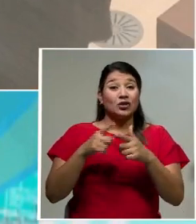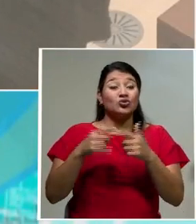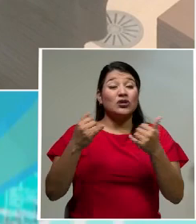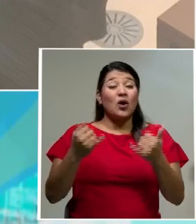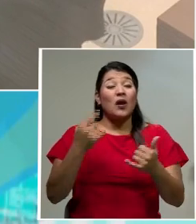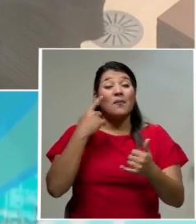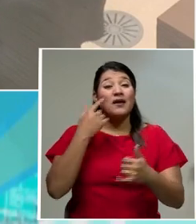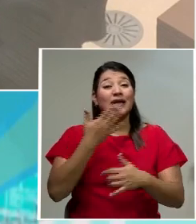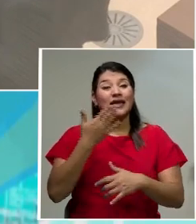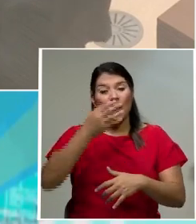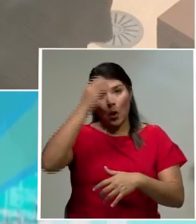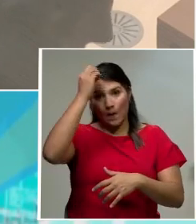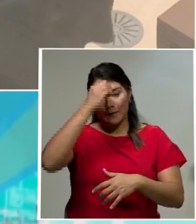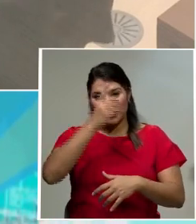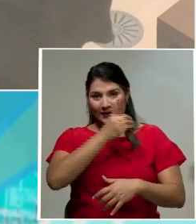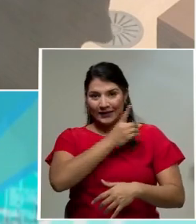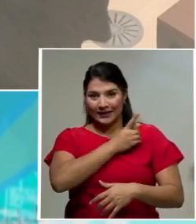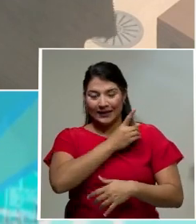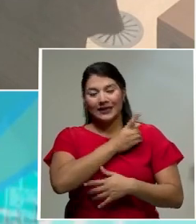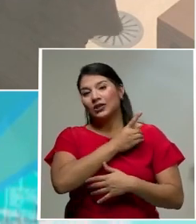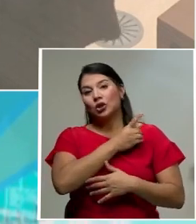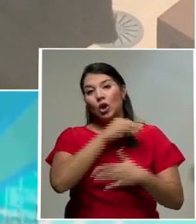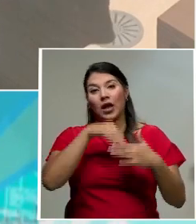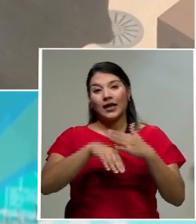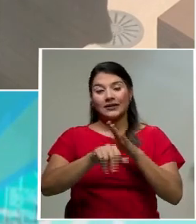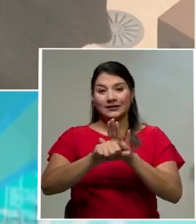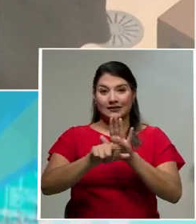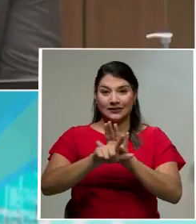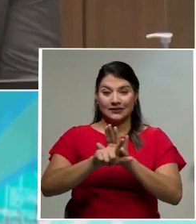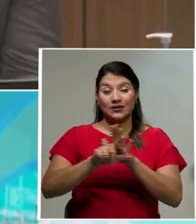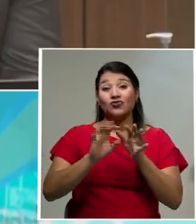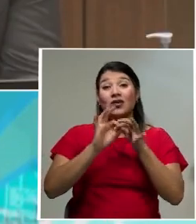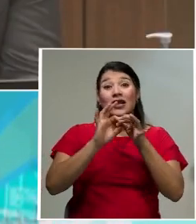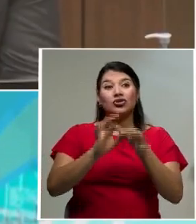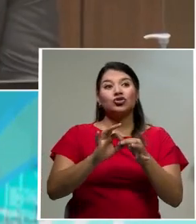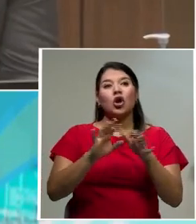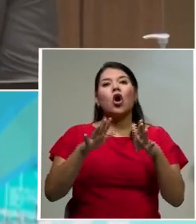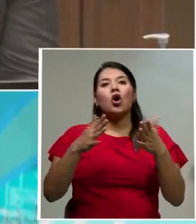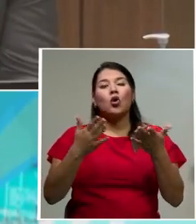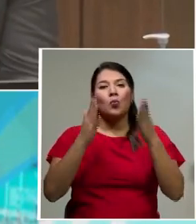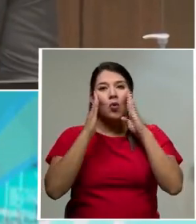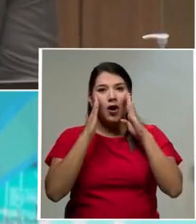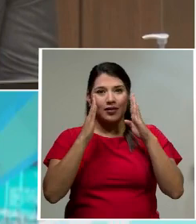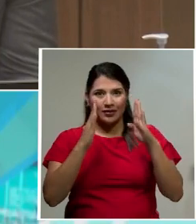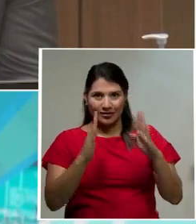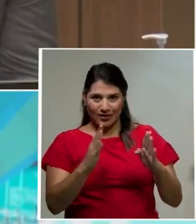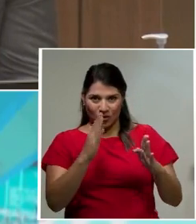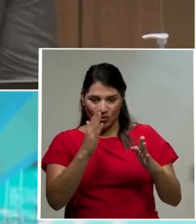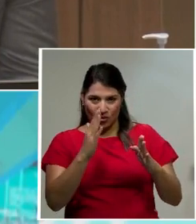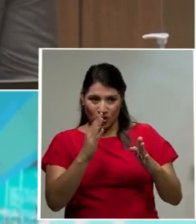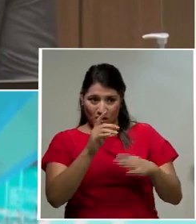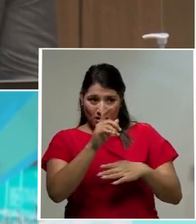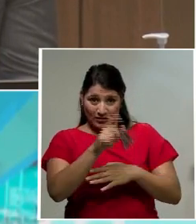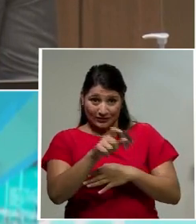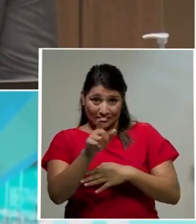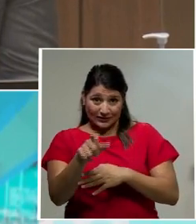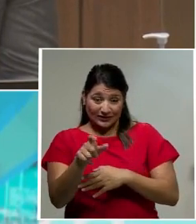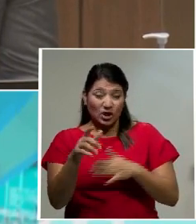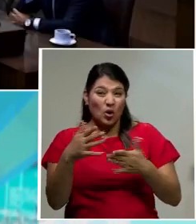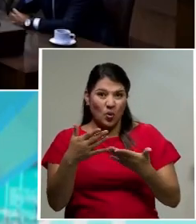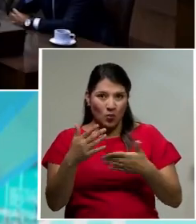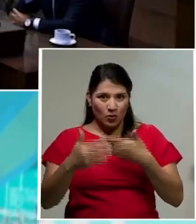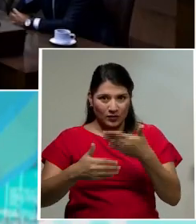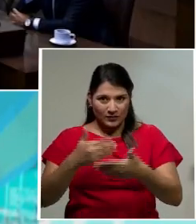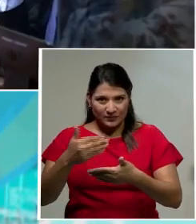dice el director acá de la Asamblea Legislativa sobre el manejo de los protocolos y qué se podría también estar haciendo.